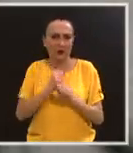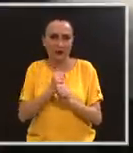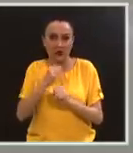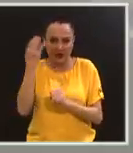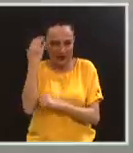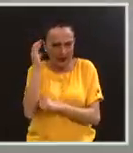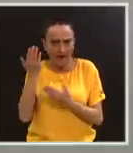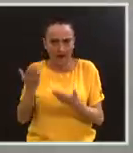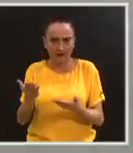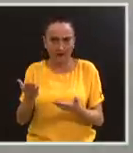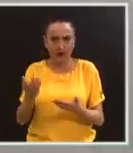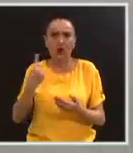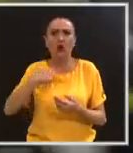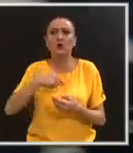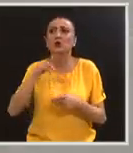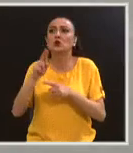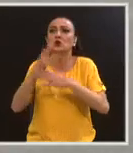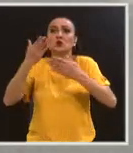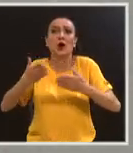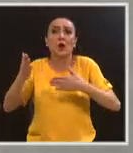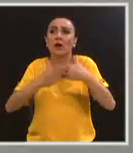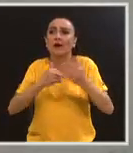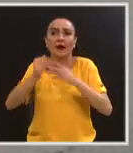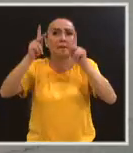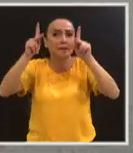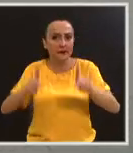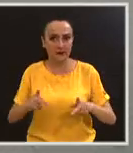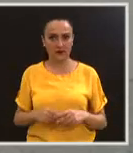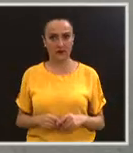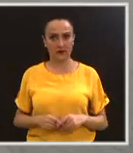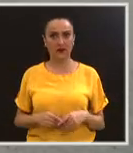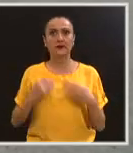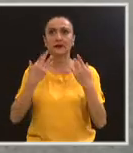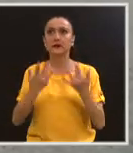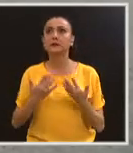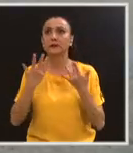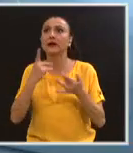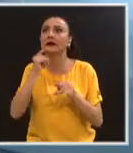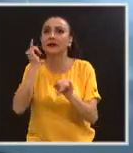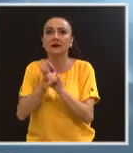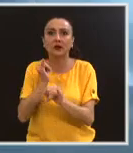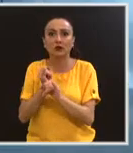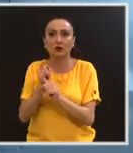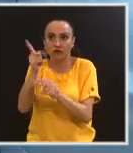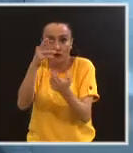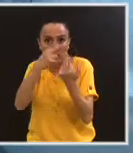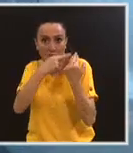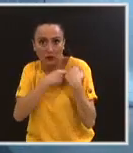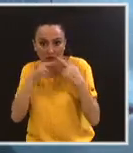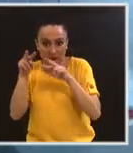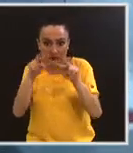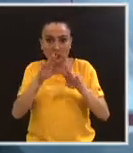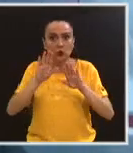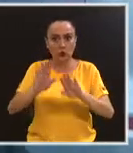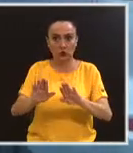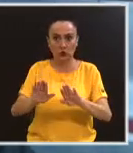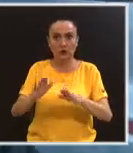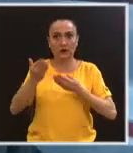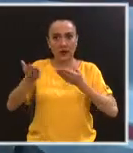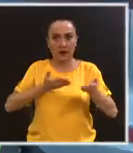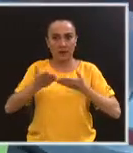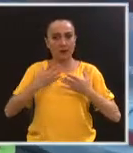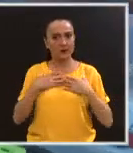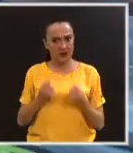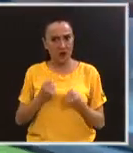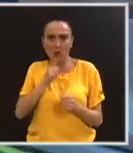cartagineses son usuarios que como cualquier usuario Espera que la institución encargada de velar por su servicio de